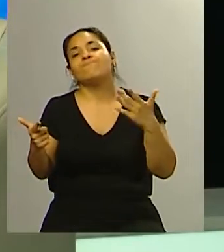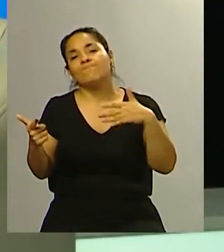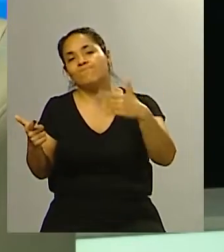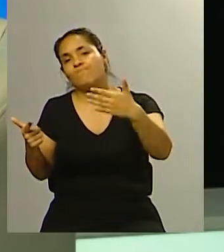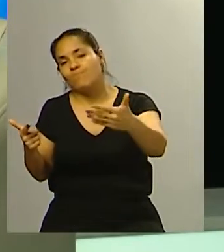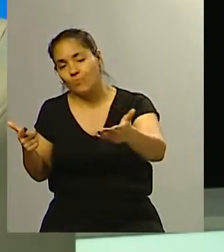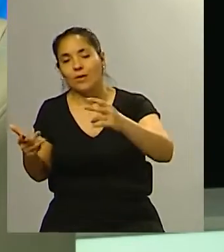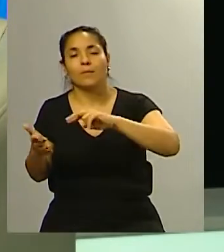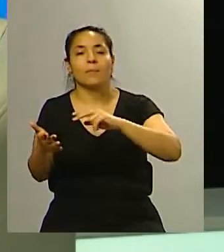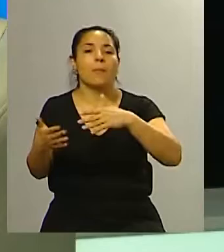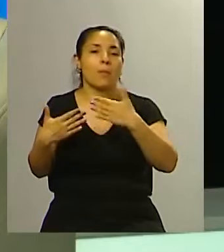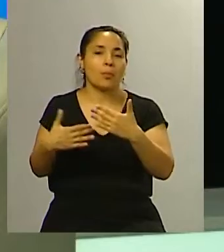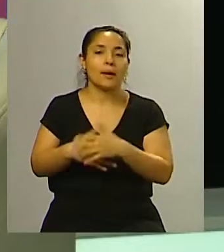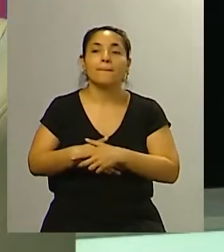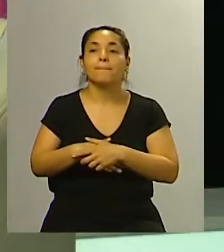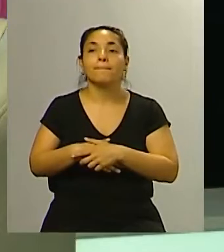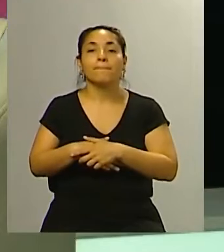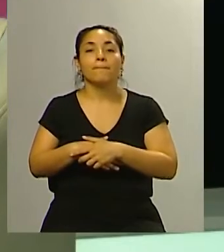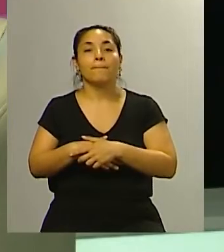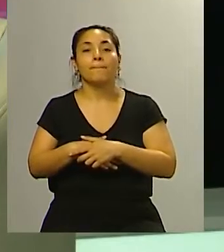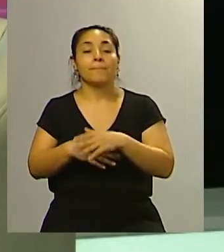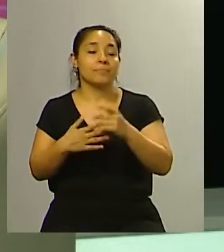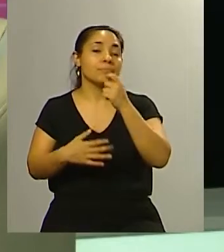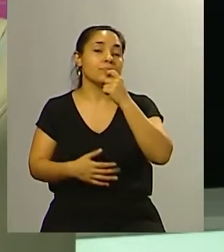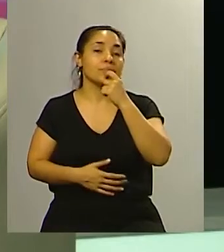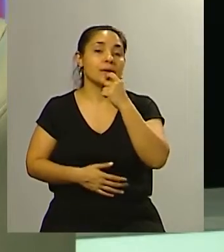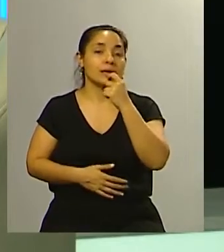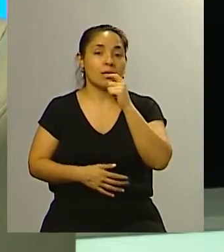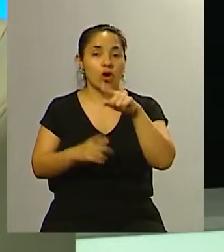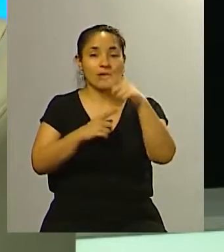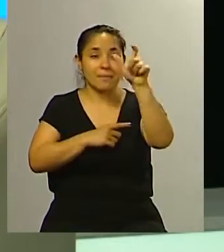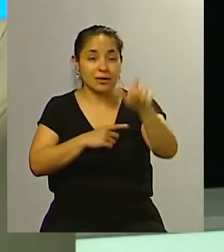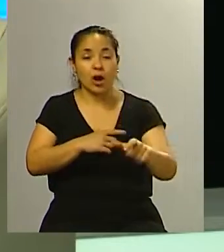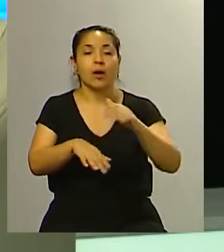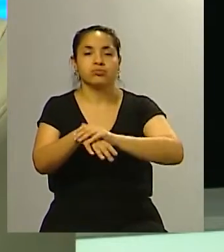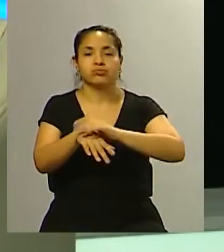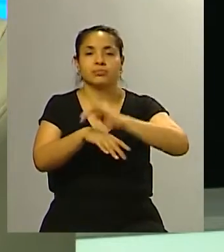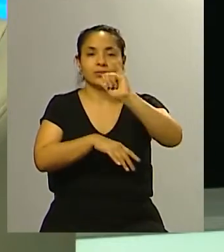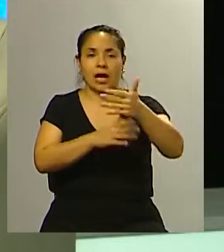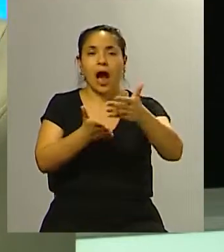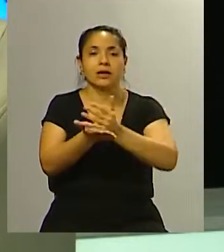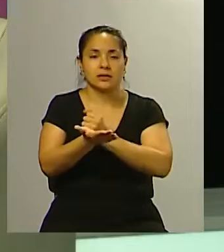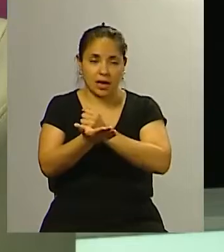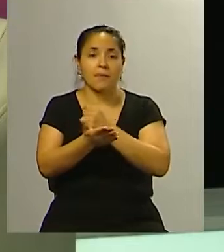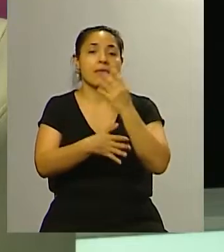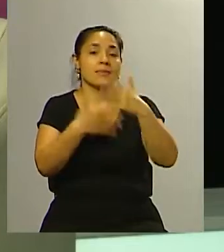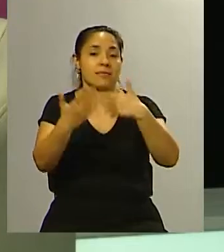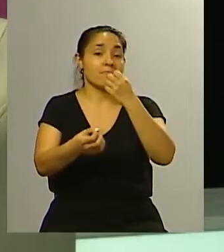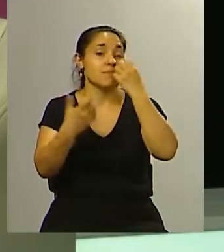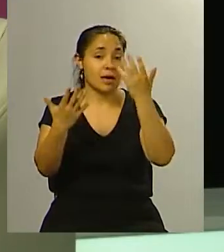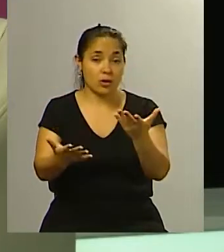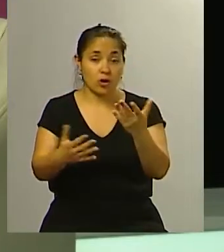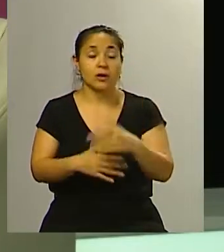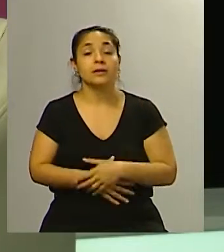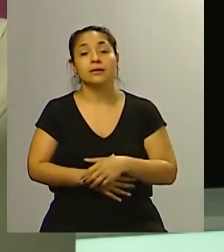caminos alternativos, pero en general, cuando la otra parte se compromete con su proceso de mejora,